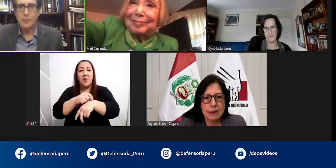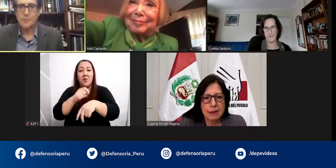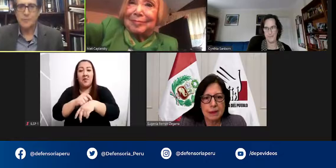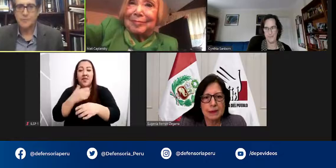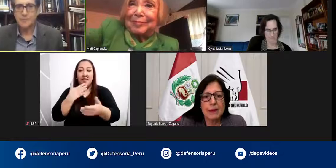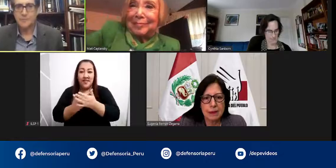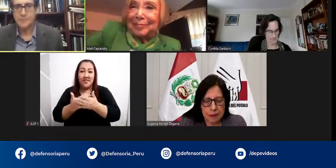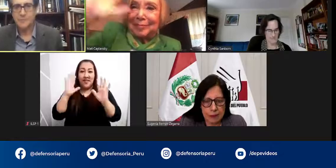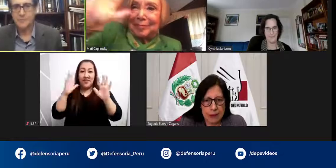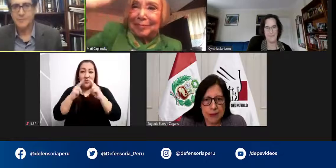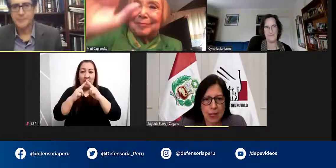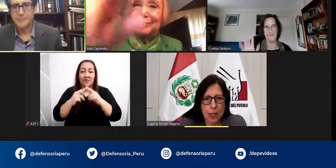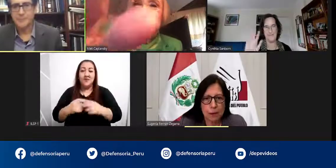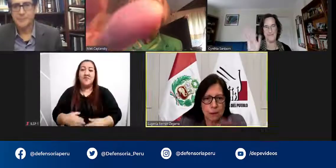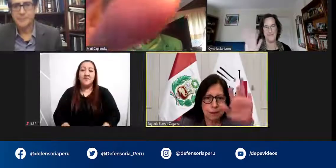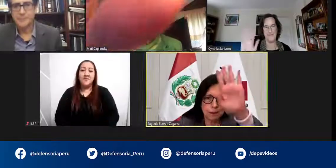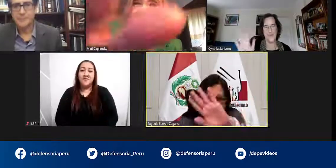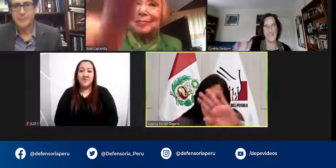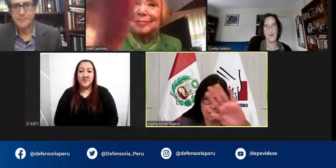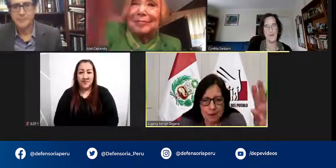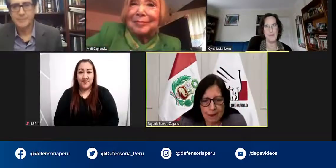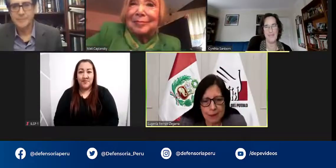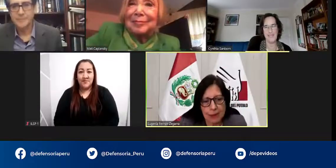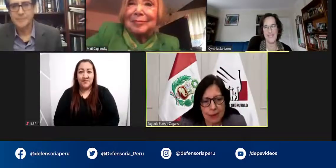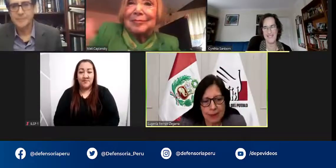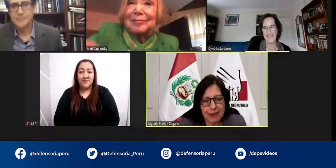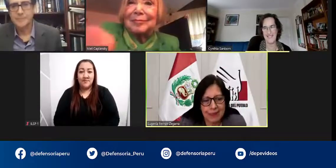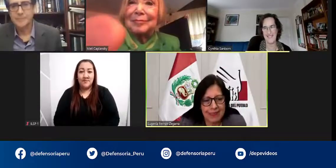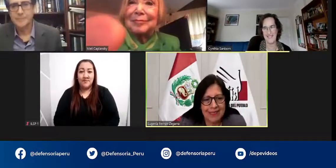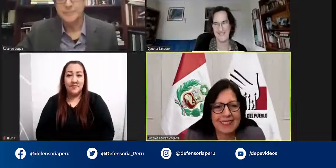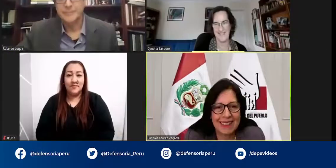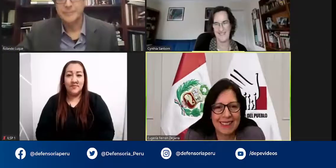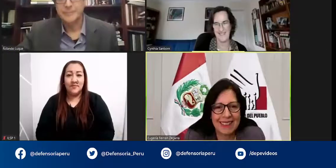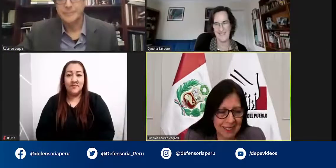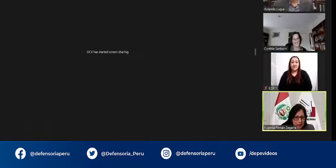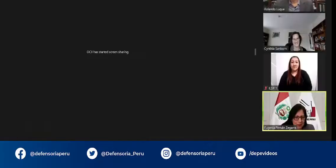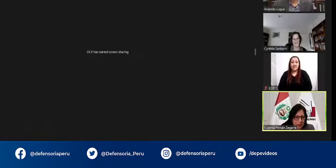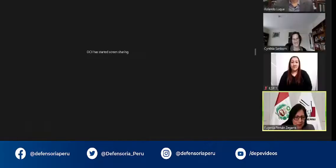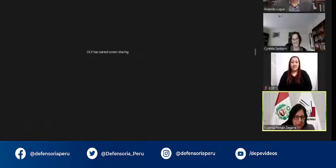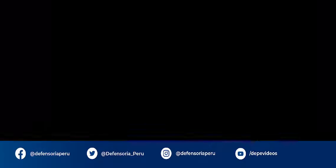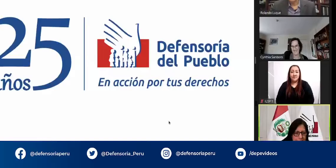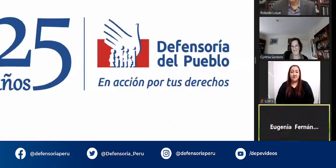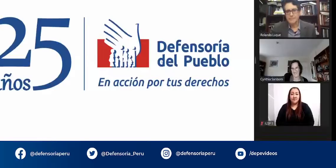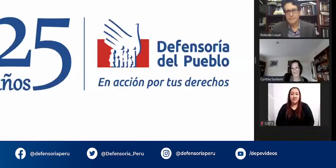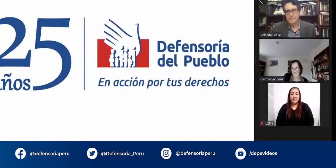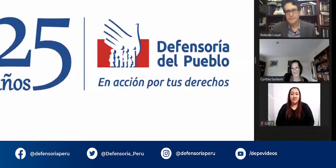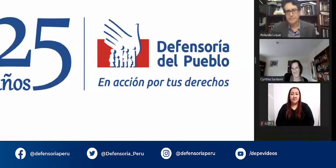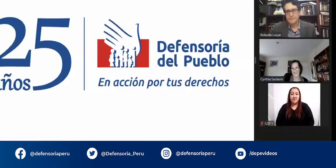Hasta luego. Hasta luego. Hasta luego, muchas gracias. Gracias.